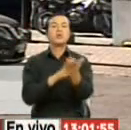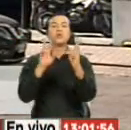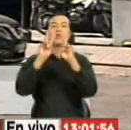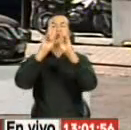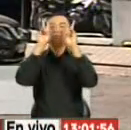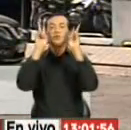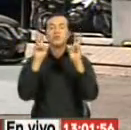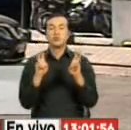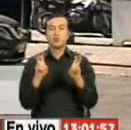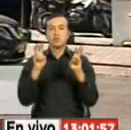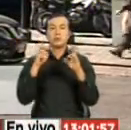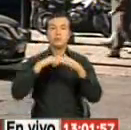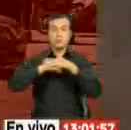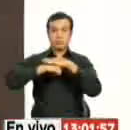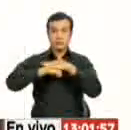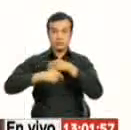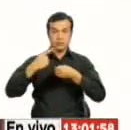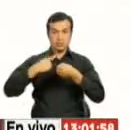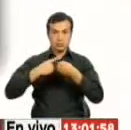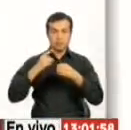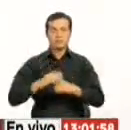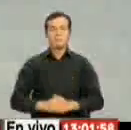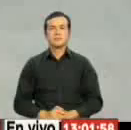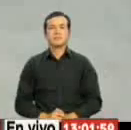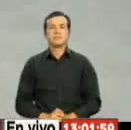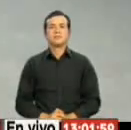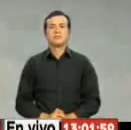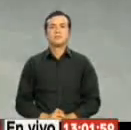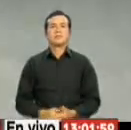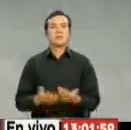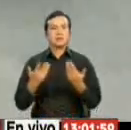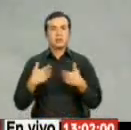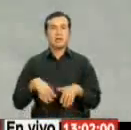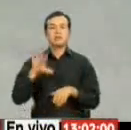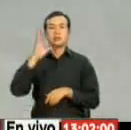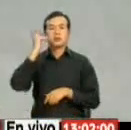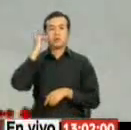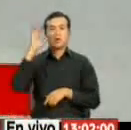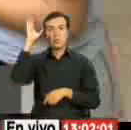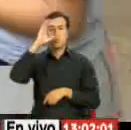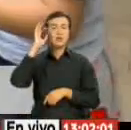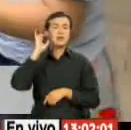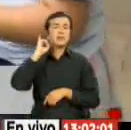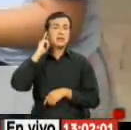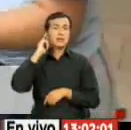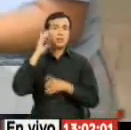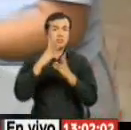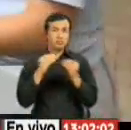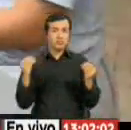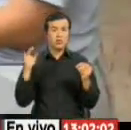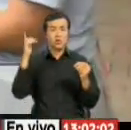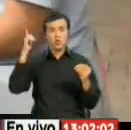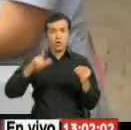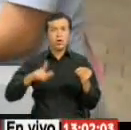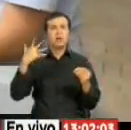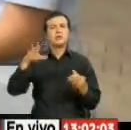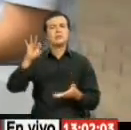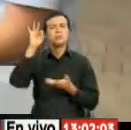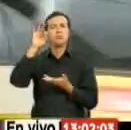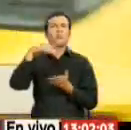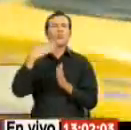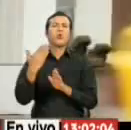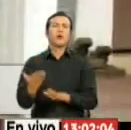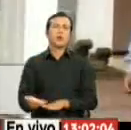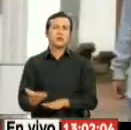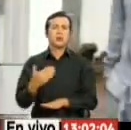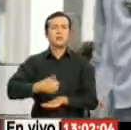en el caso odebrecht luego de cinco días de búsqueda la niña desaparecida en loja fue hallada muerta